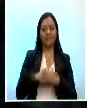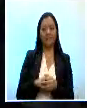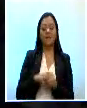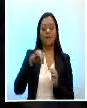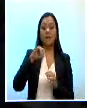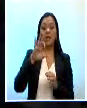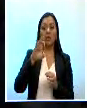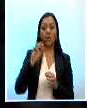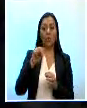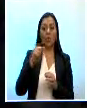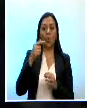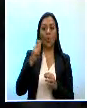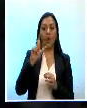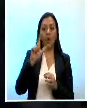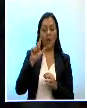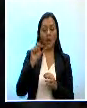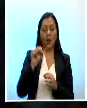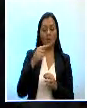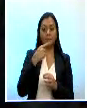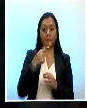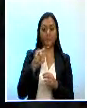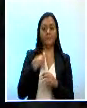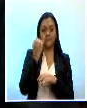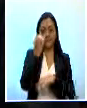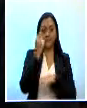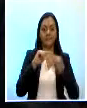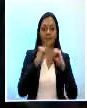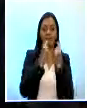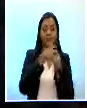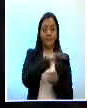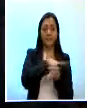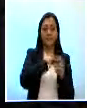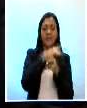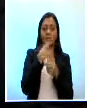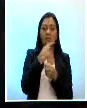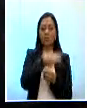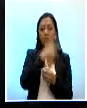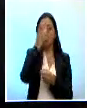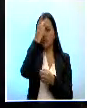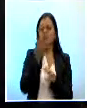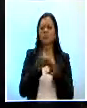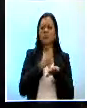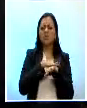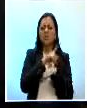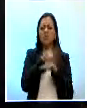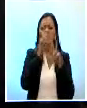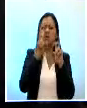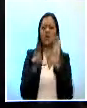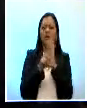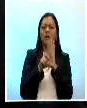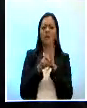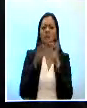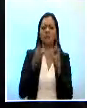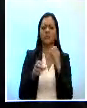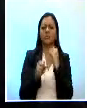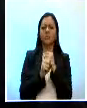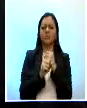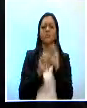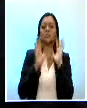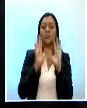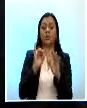Milton Gualán, asambleísta por la Unidad Plurinacional de las Izquierdas, con su apreciación respecto del contenido de la Ley de Justicia Laboral,